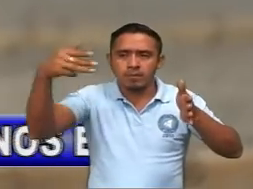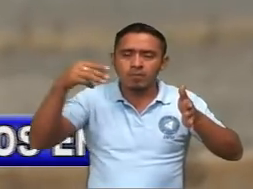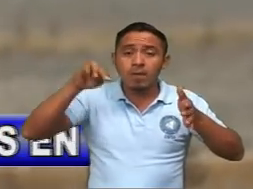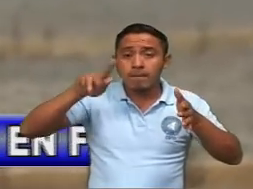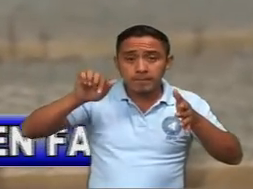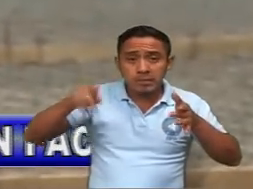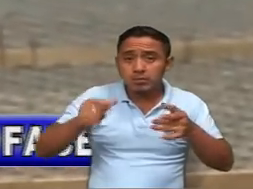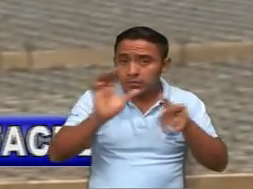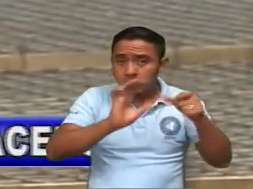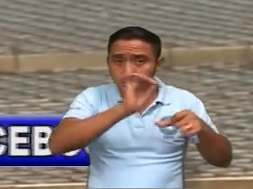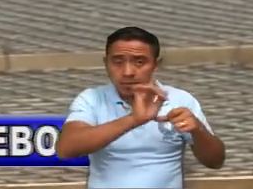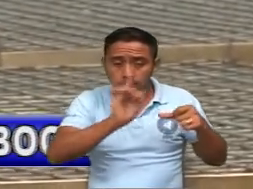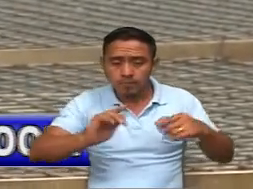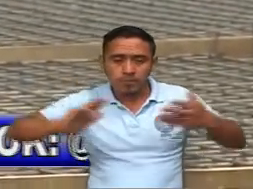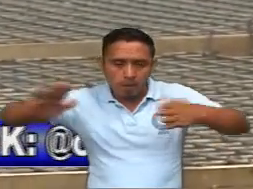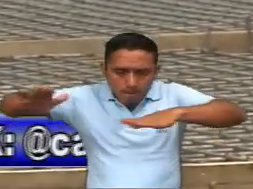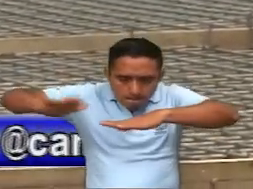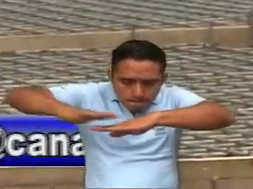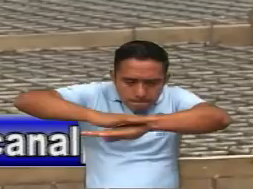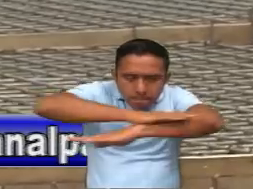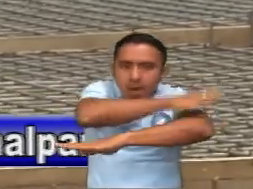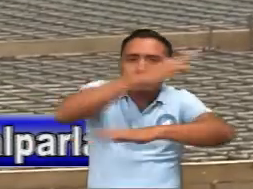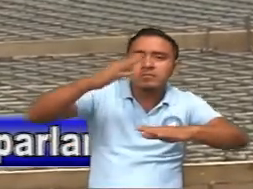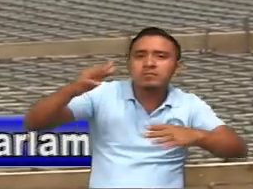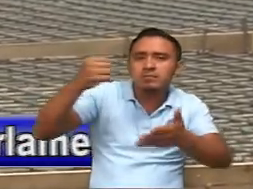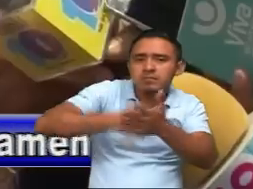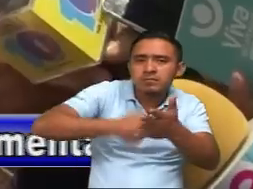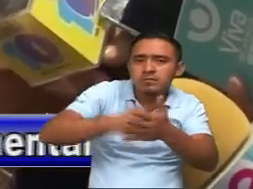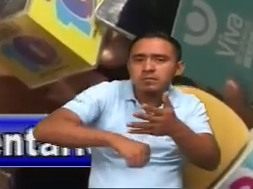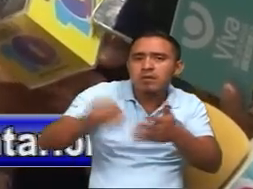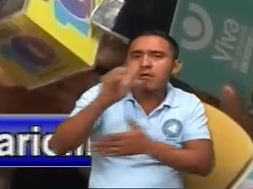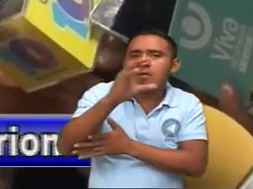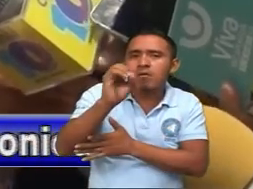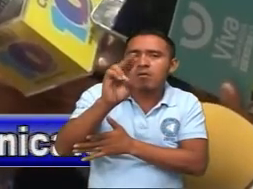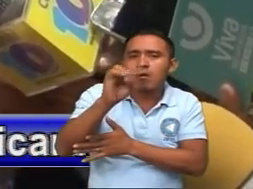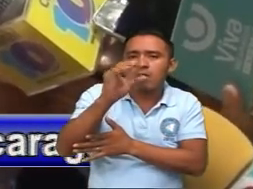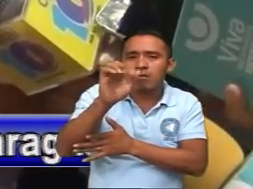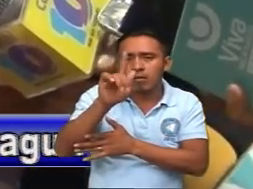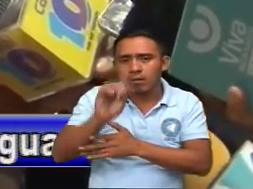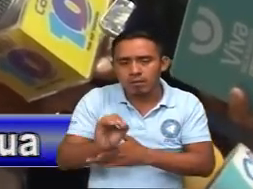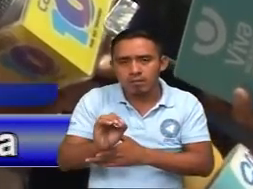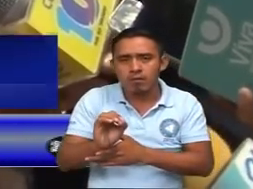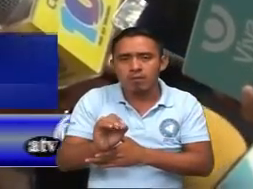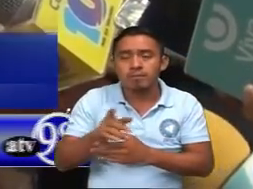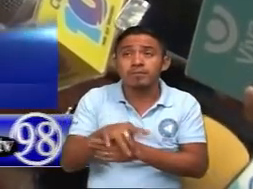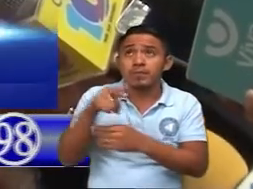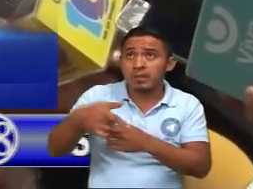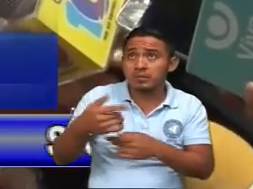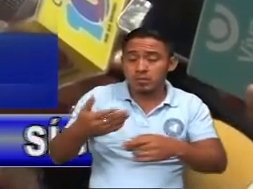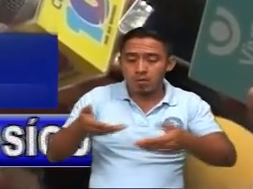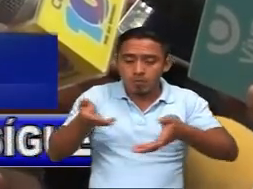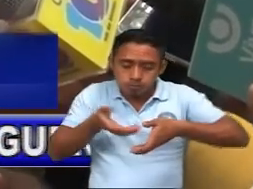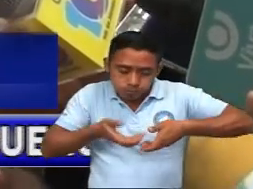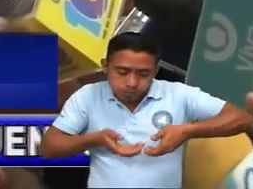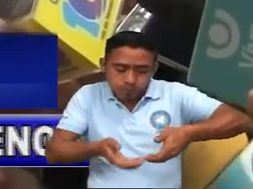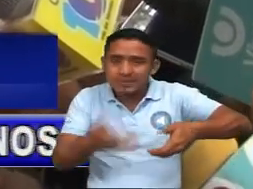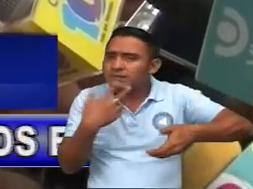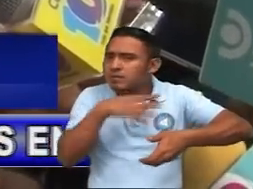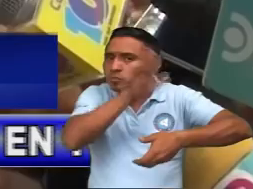uno, revestidos de concreto hidráulico. Que es un cauce que no está